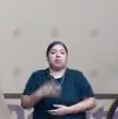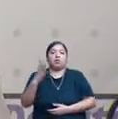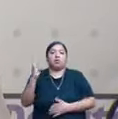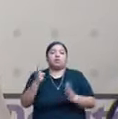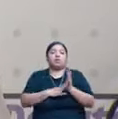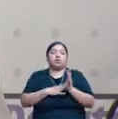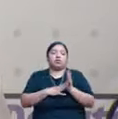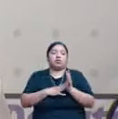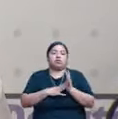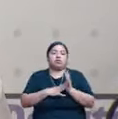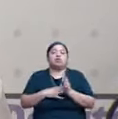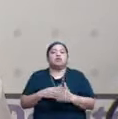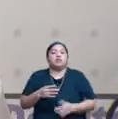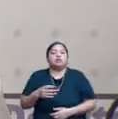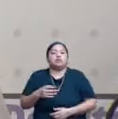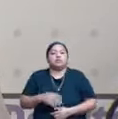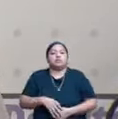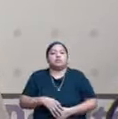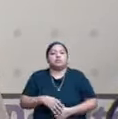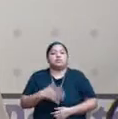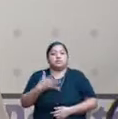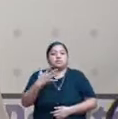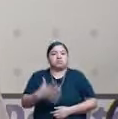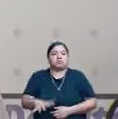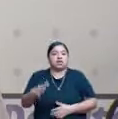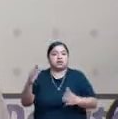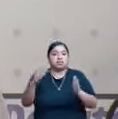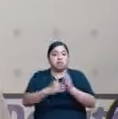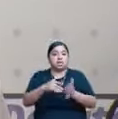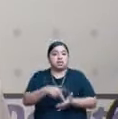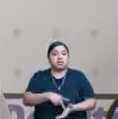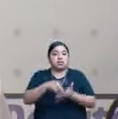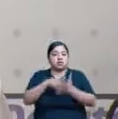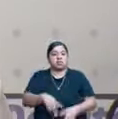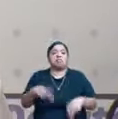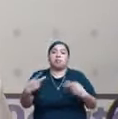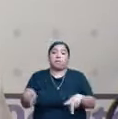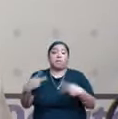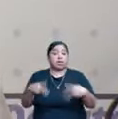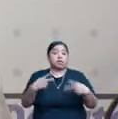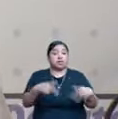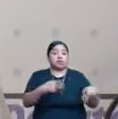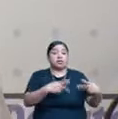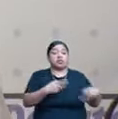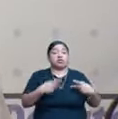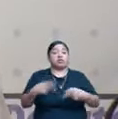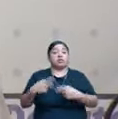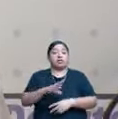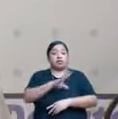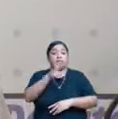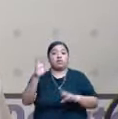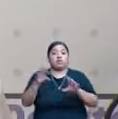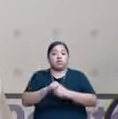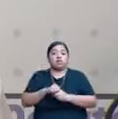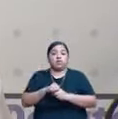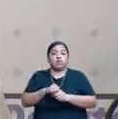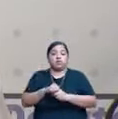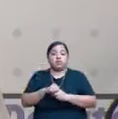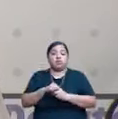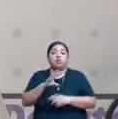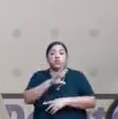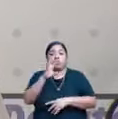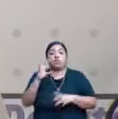4.000 hectáreas y se producen 10 toneladas y se venden alrededor de 5.000, por lo que da un